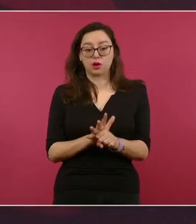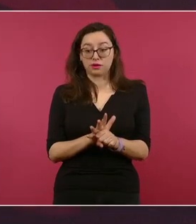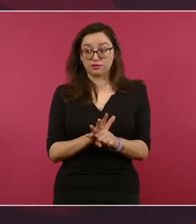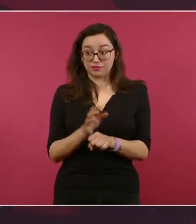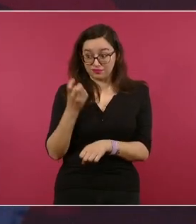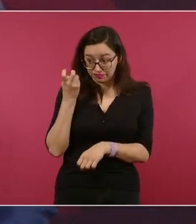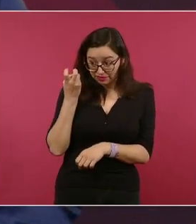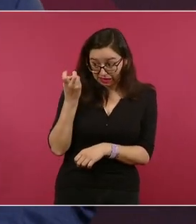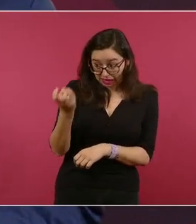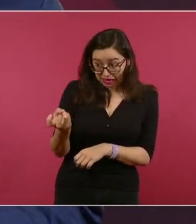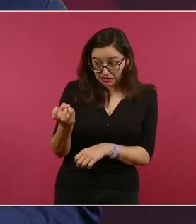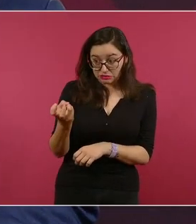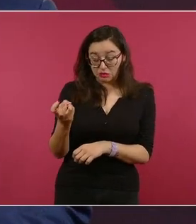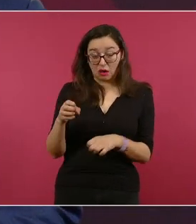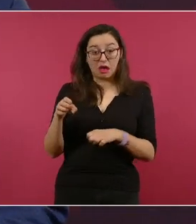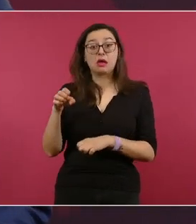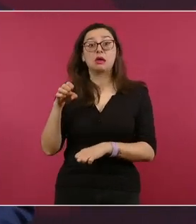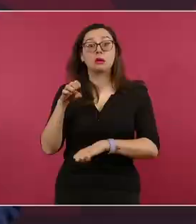y